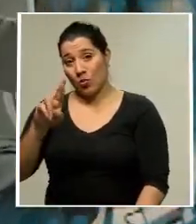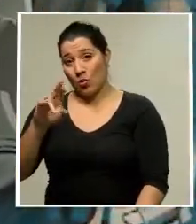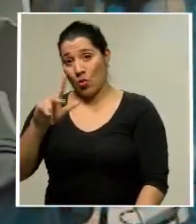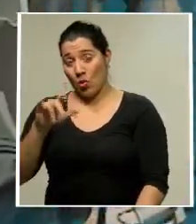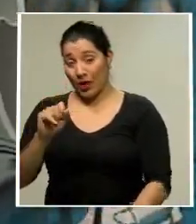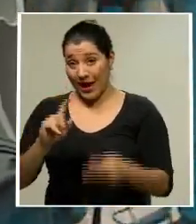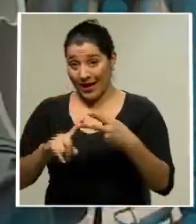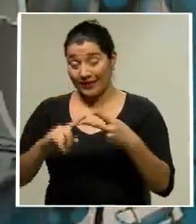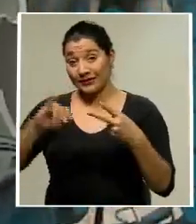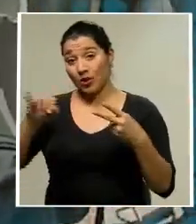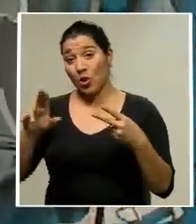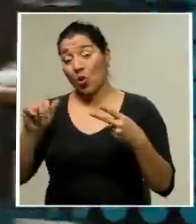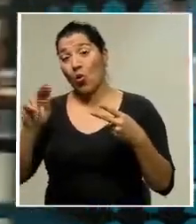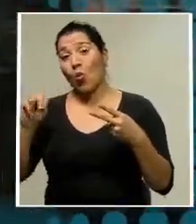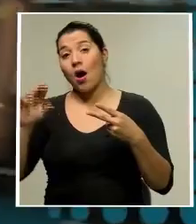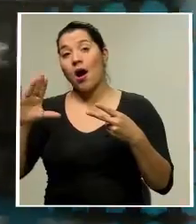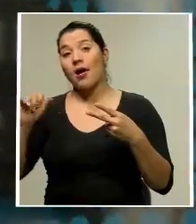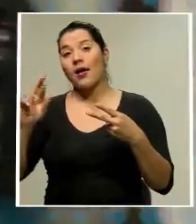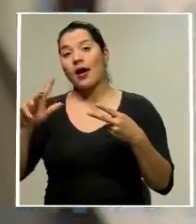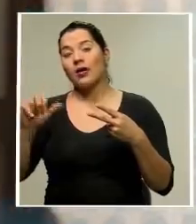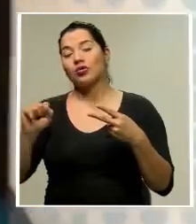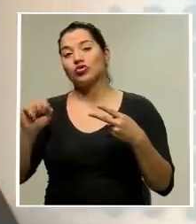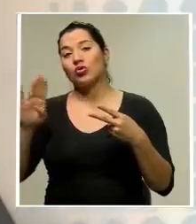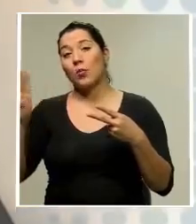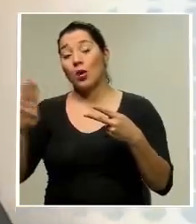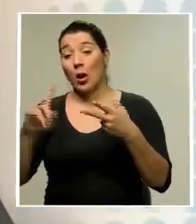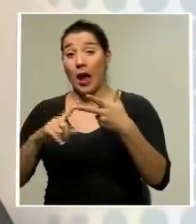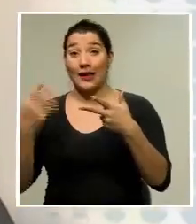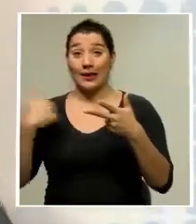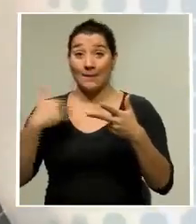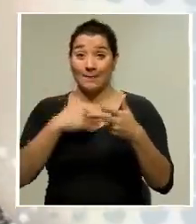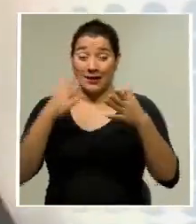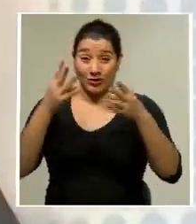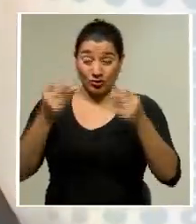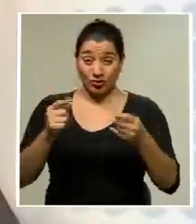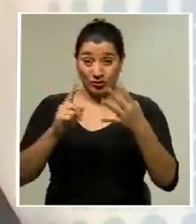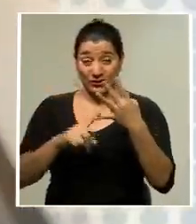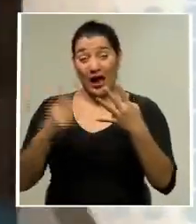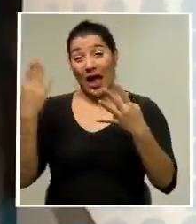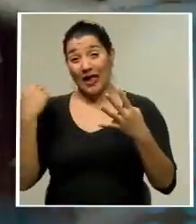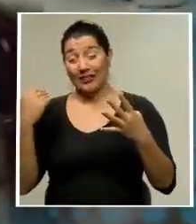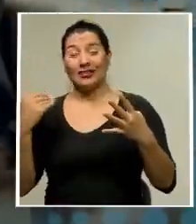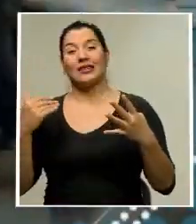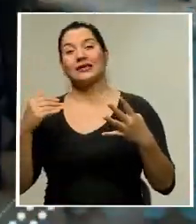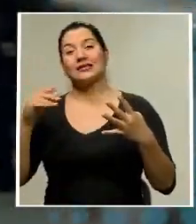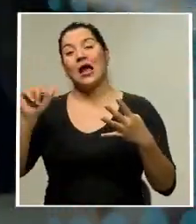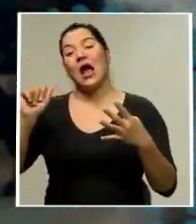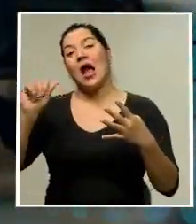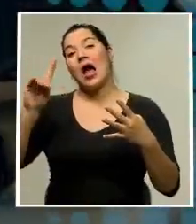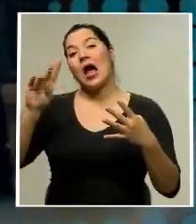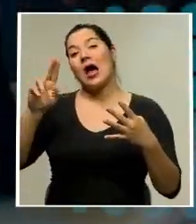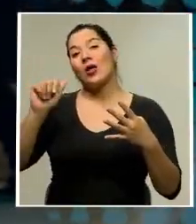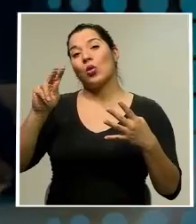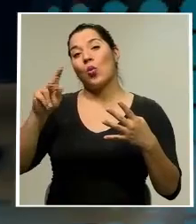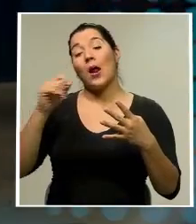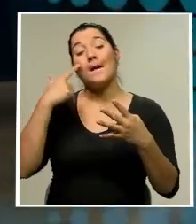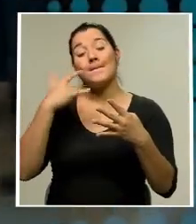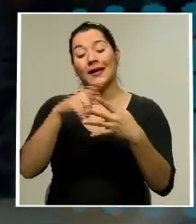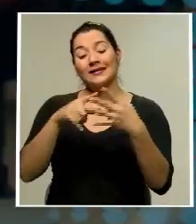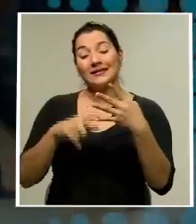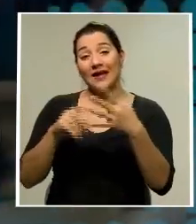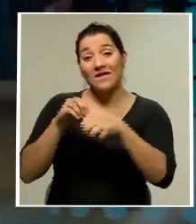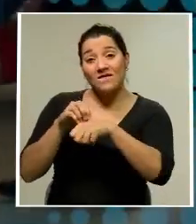el exviceministro de Hacienda y el exdirector general de Aduanas por los presuntos delitos de tráfico de influencias agravada